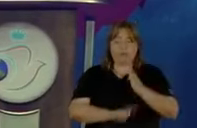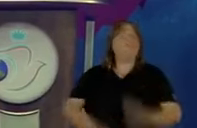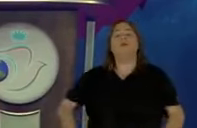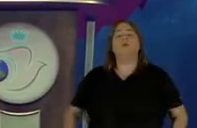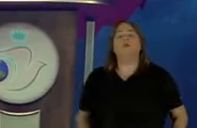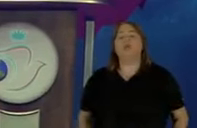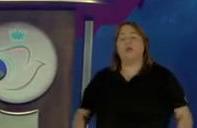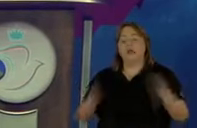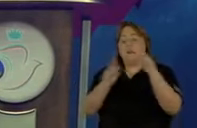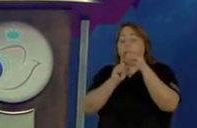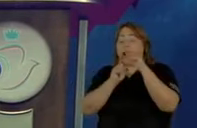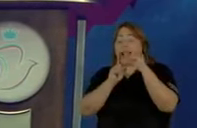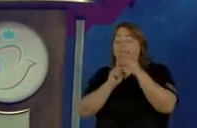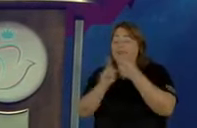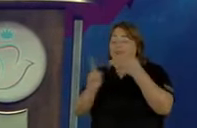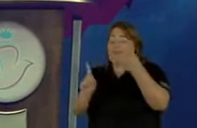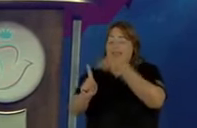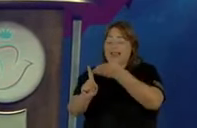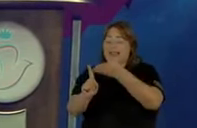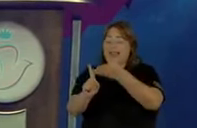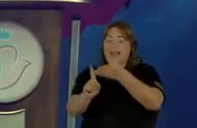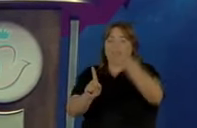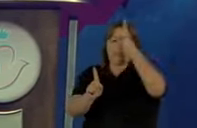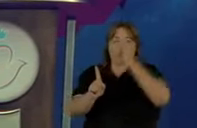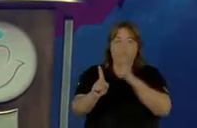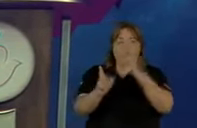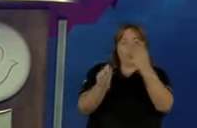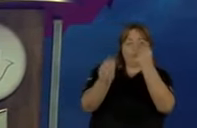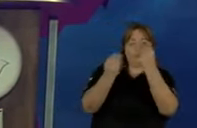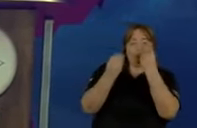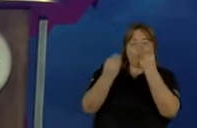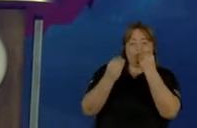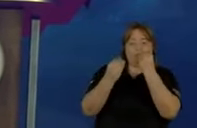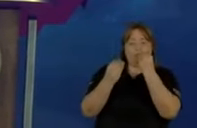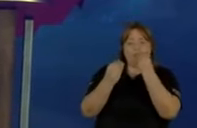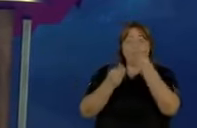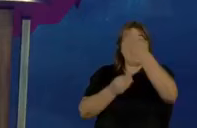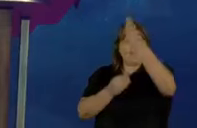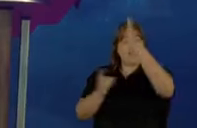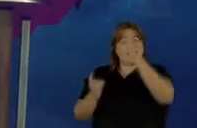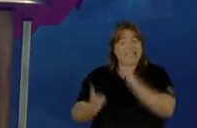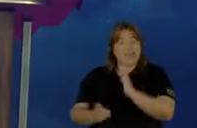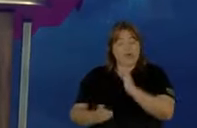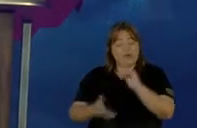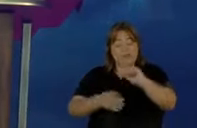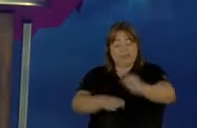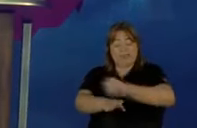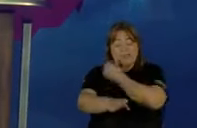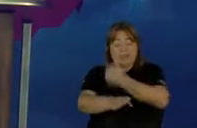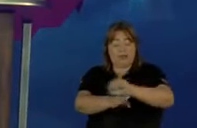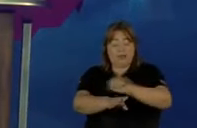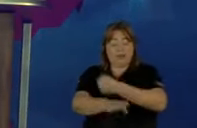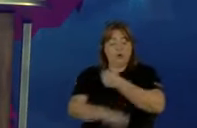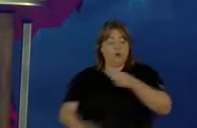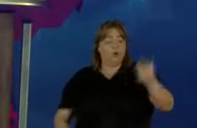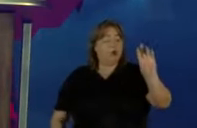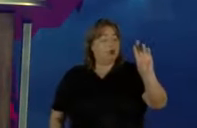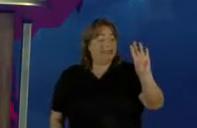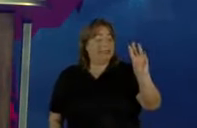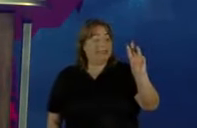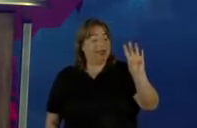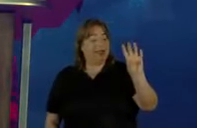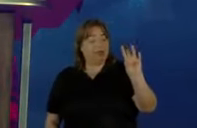La palabra del Señor nos enseña que Dios en Salmo 68:6, quiero establecer